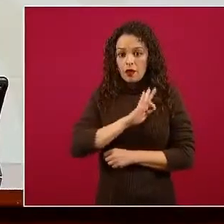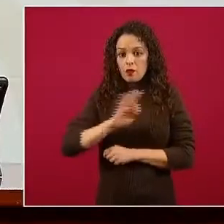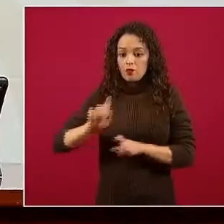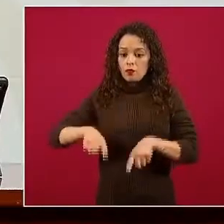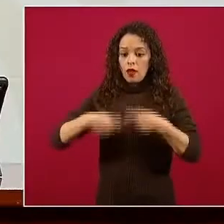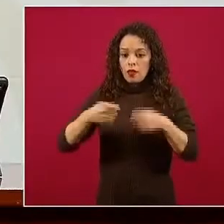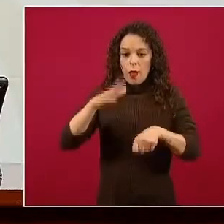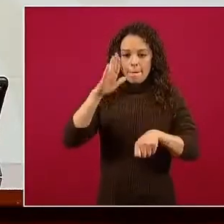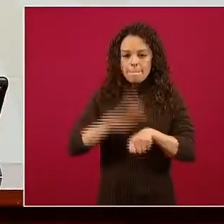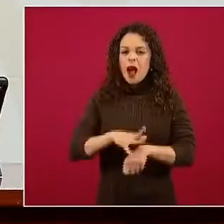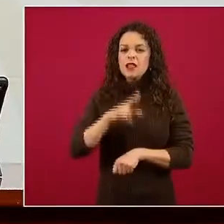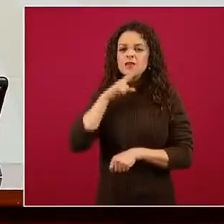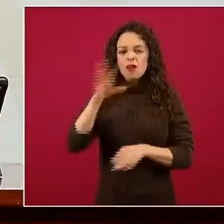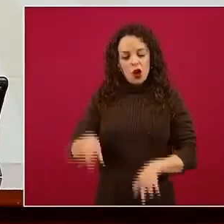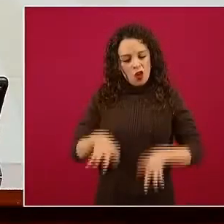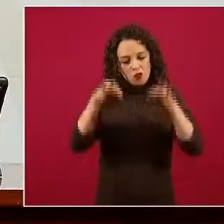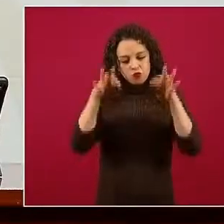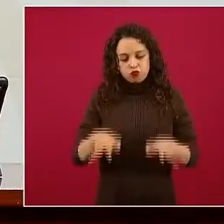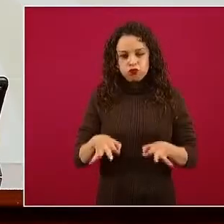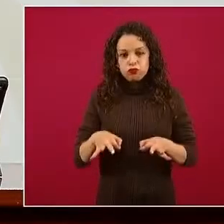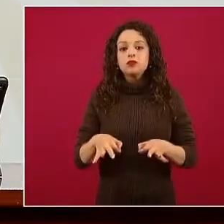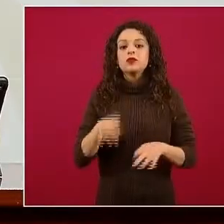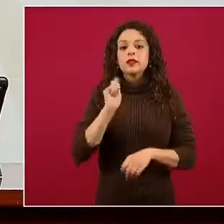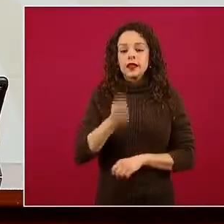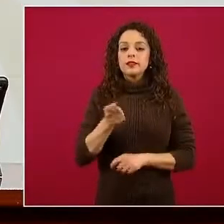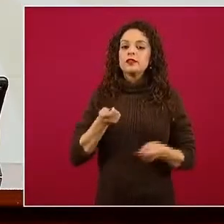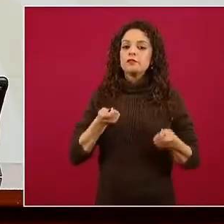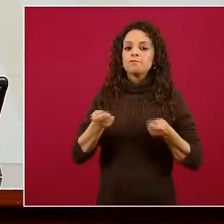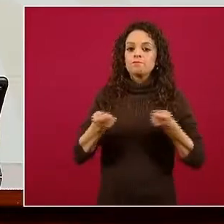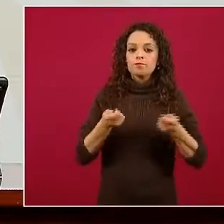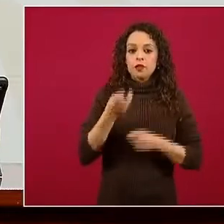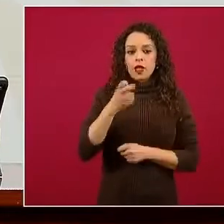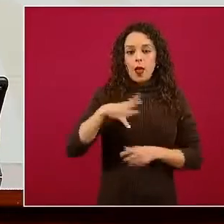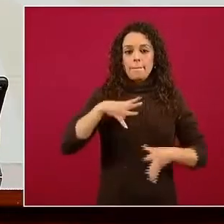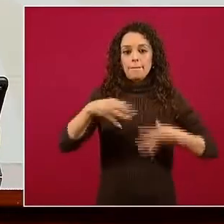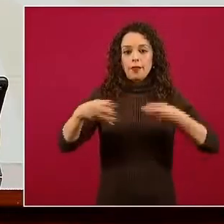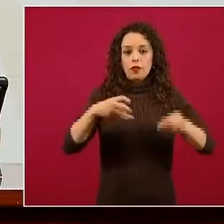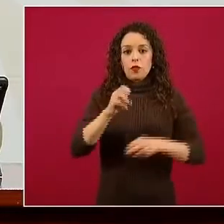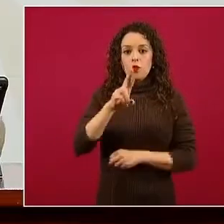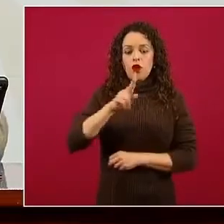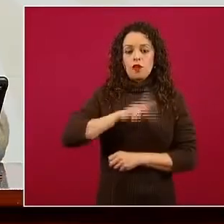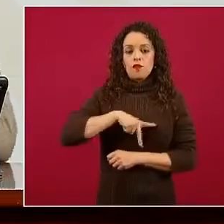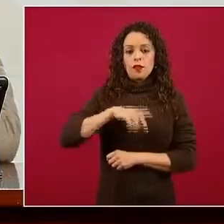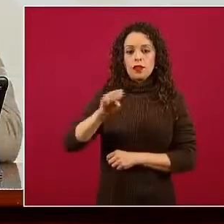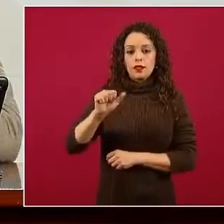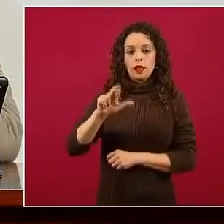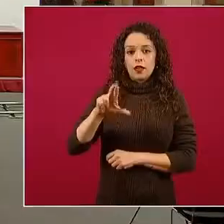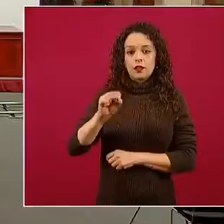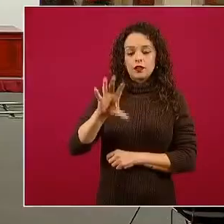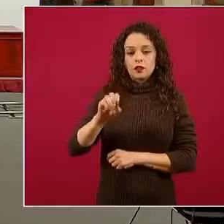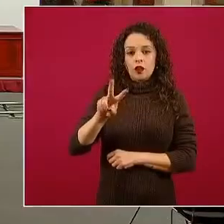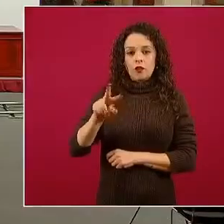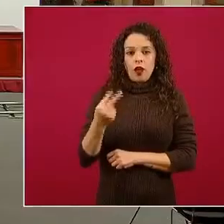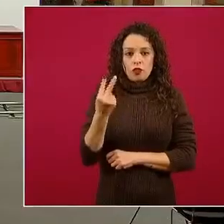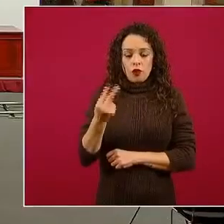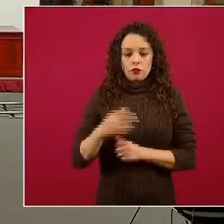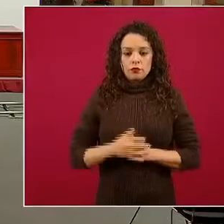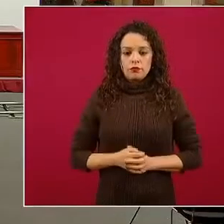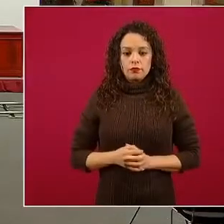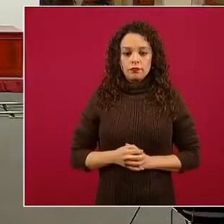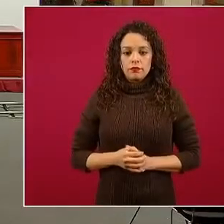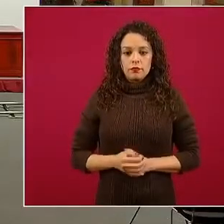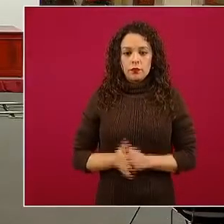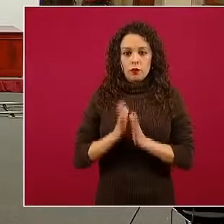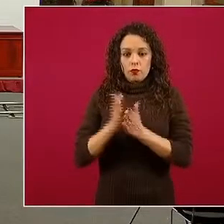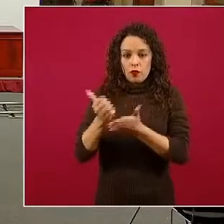mayor efectividad al manejo de esta pandemia por el virus SARS-CoV-2. Tenemos una presentación, por